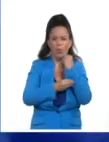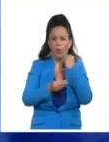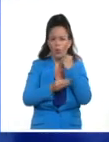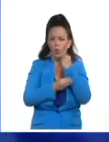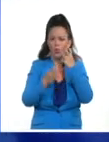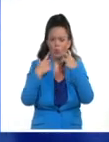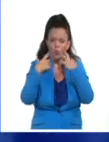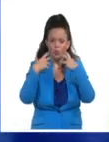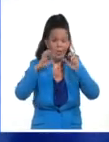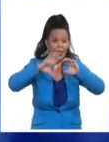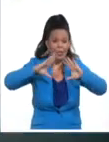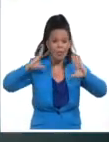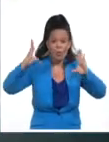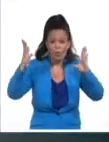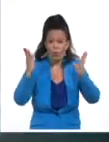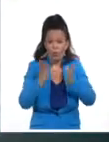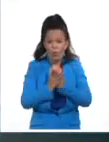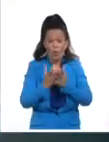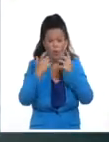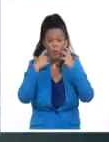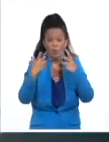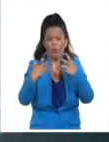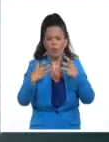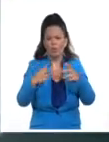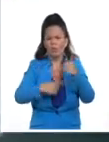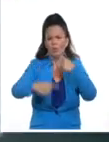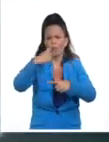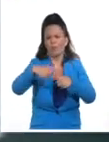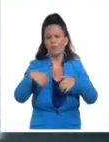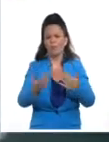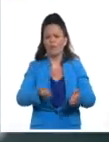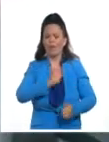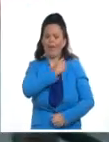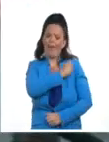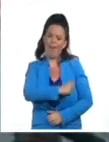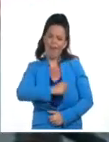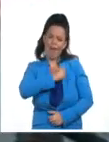de todos los poderes, que es el amor. Raúl Nogués, Sistema Informativo de la Televisión Cubana.